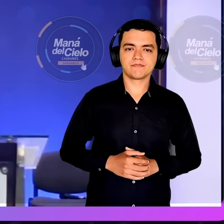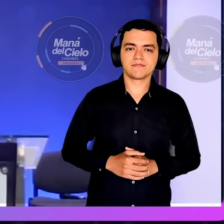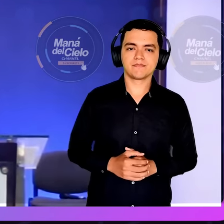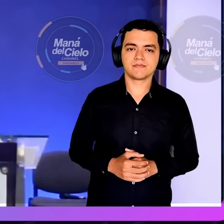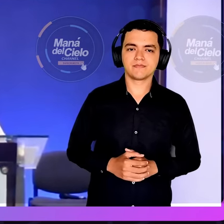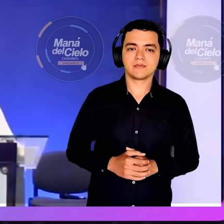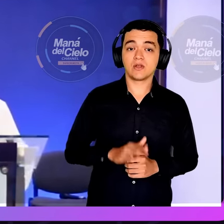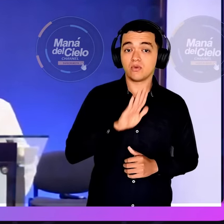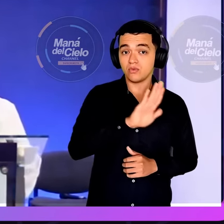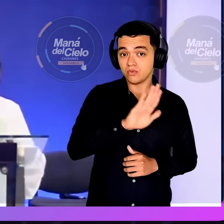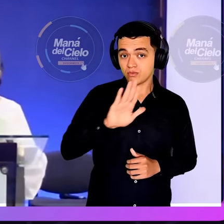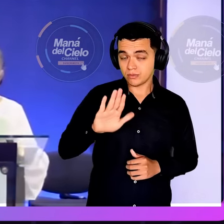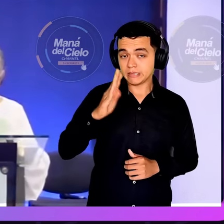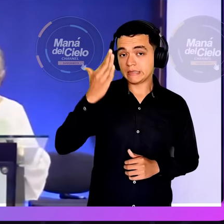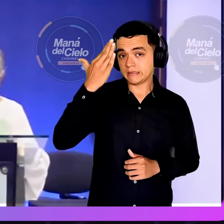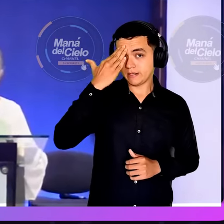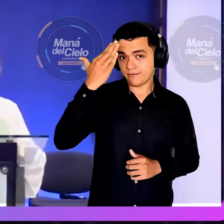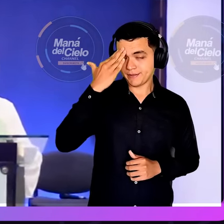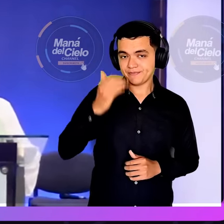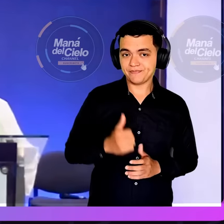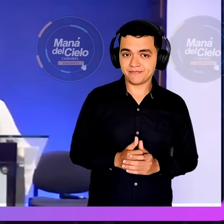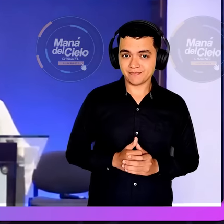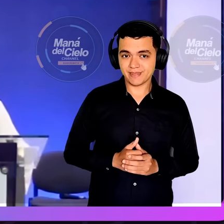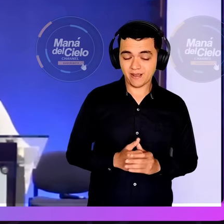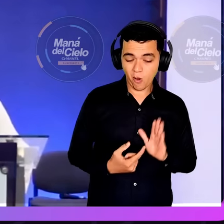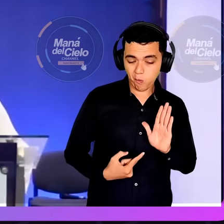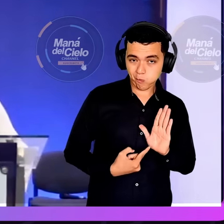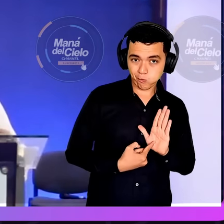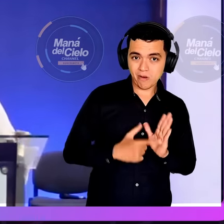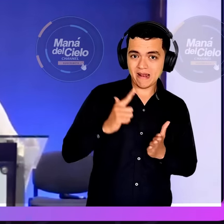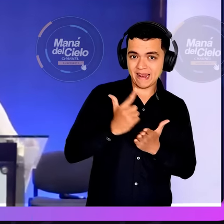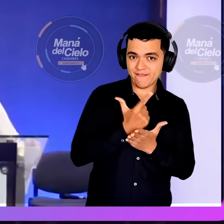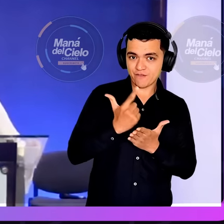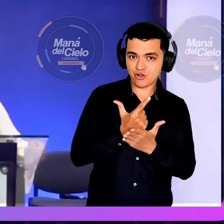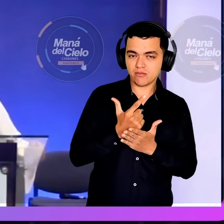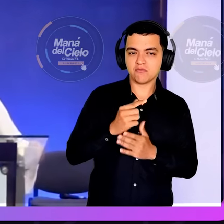ustedes saben que este libro de Cantares